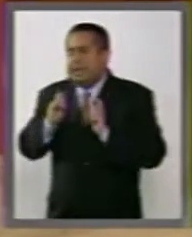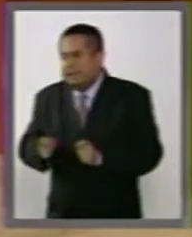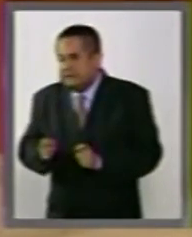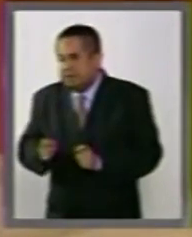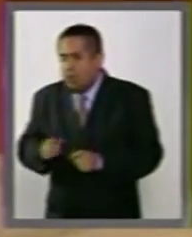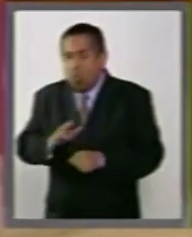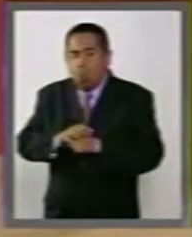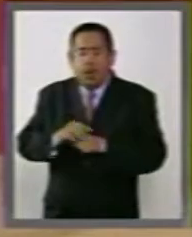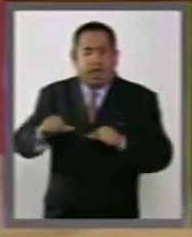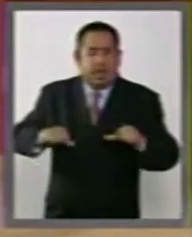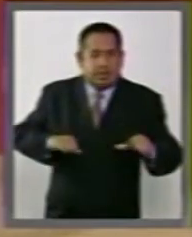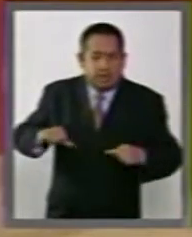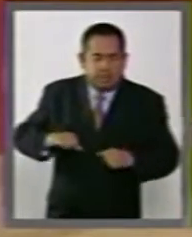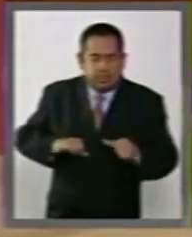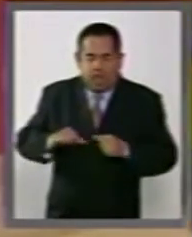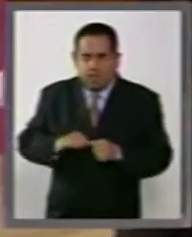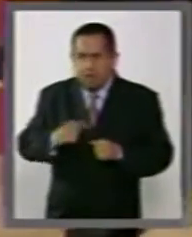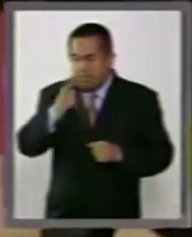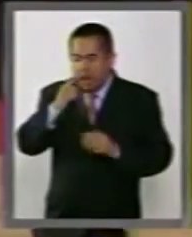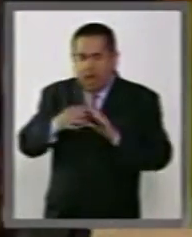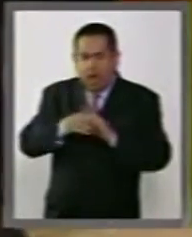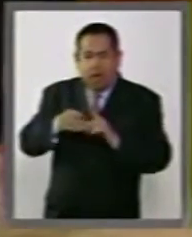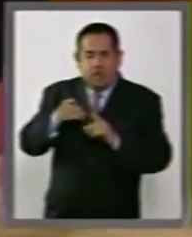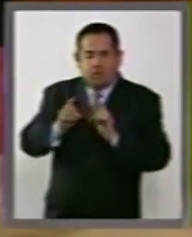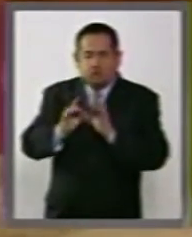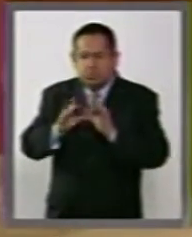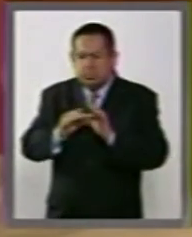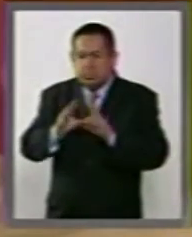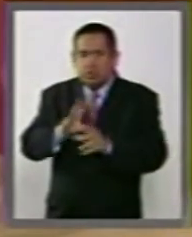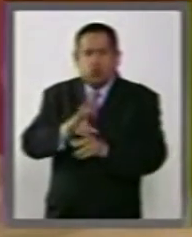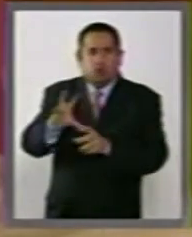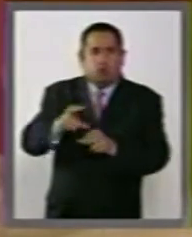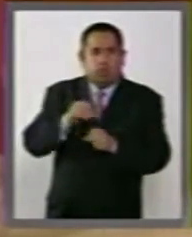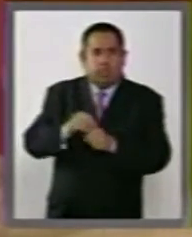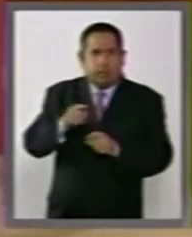acciones destinadas de manera inmediata y directa,